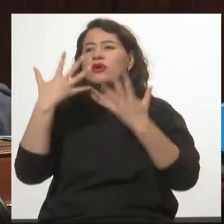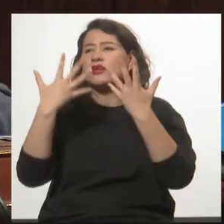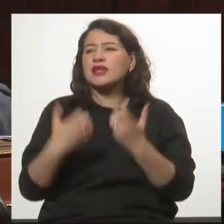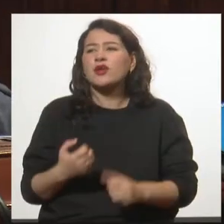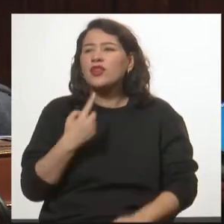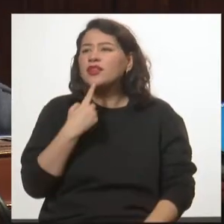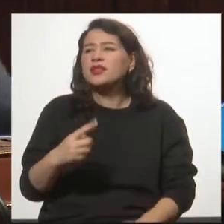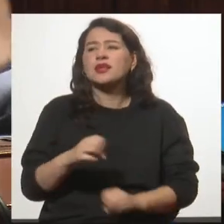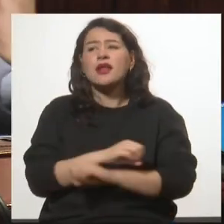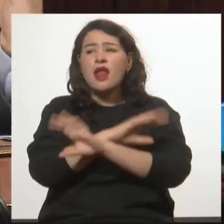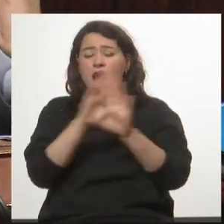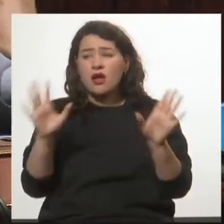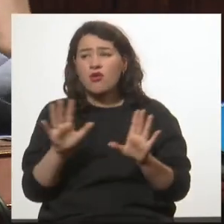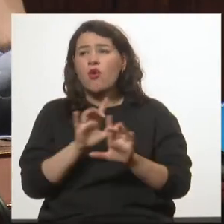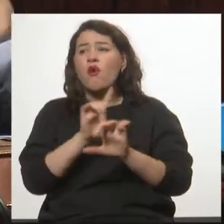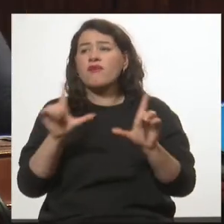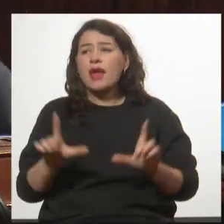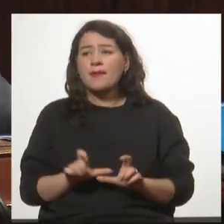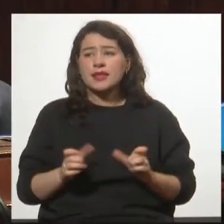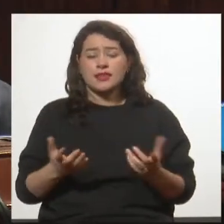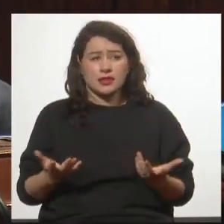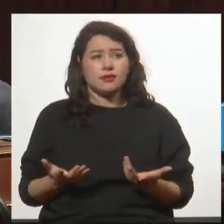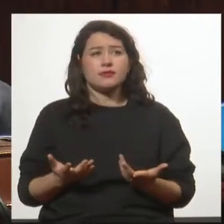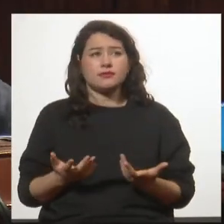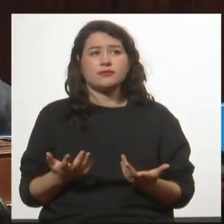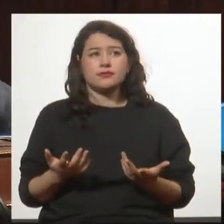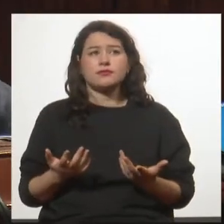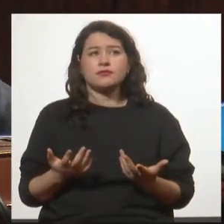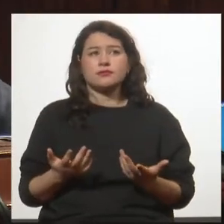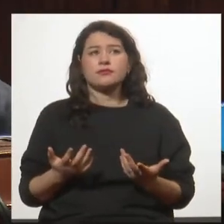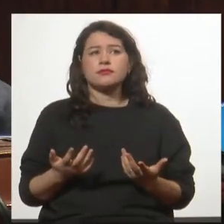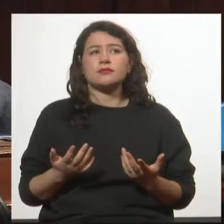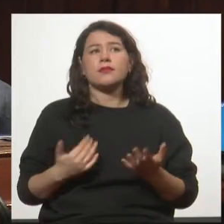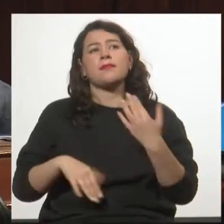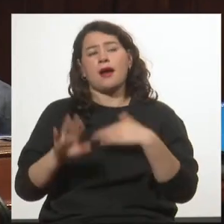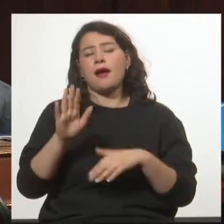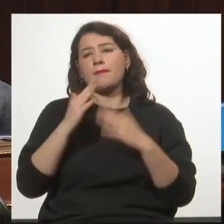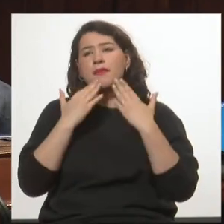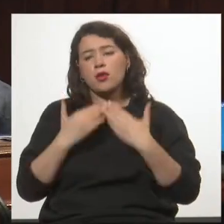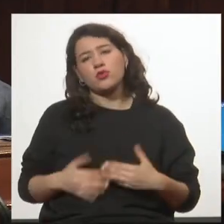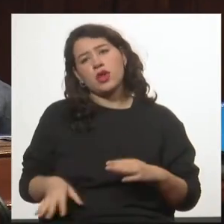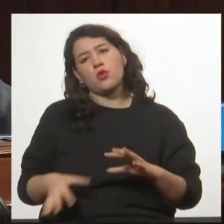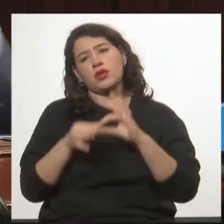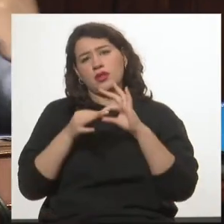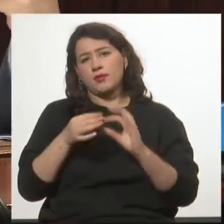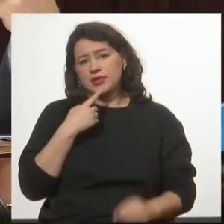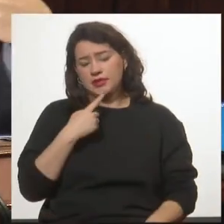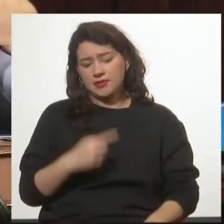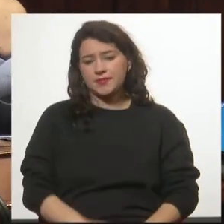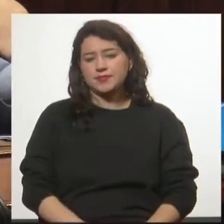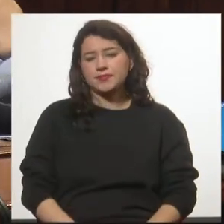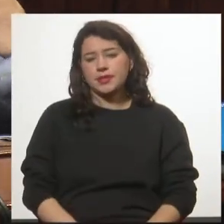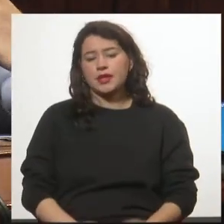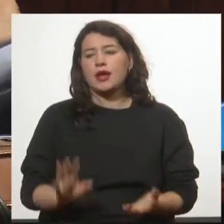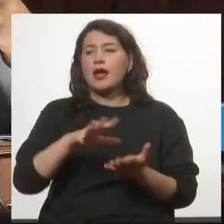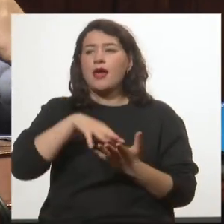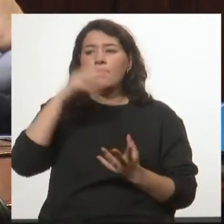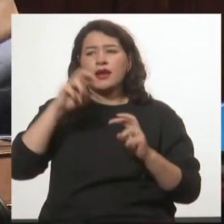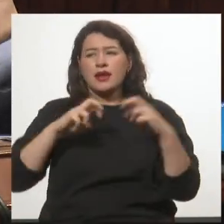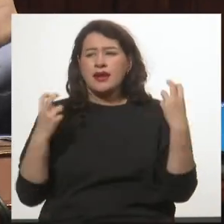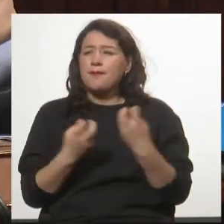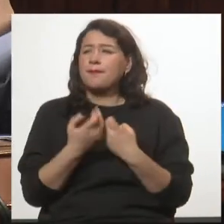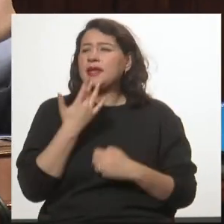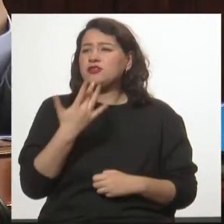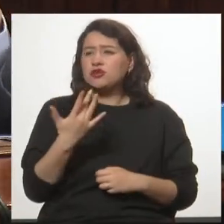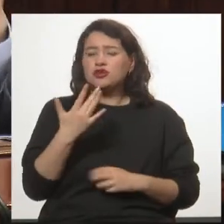aquí marcadas que son obviamente más de tipo político ante la arena es una magnífica obra